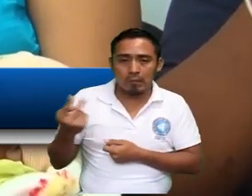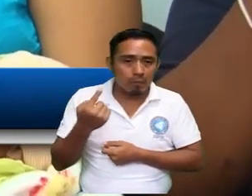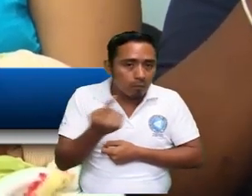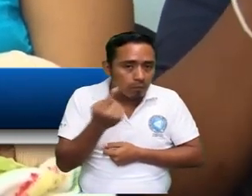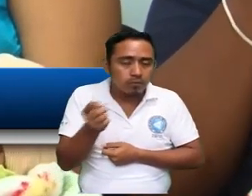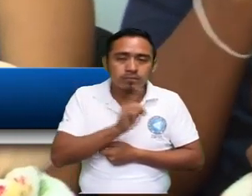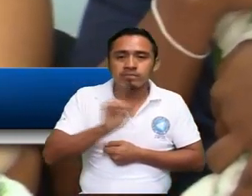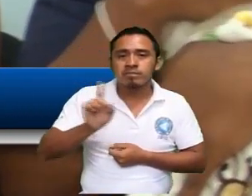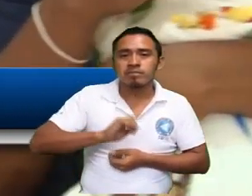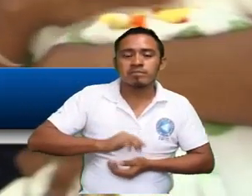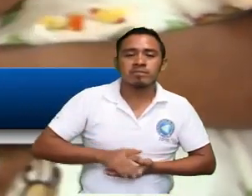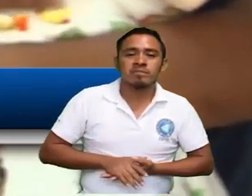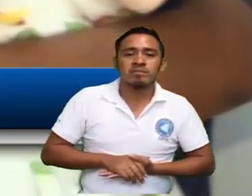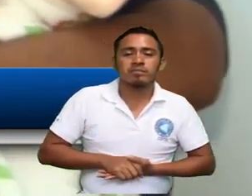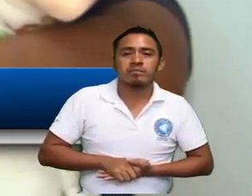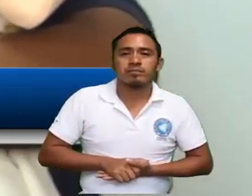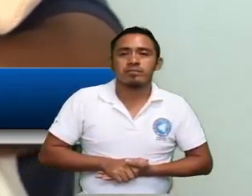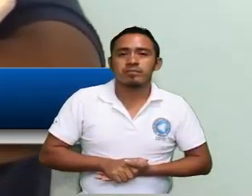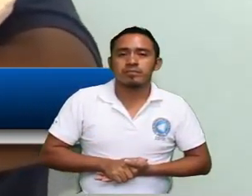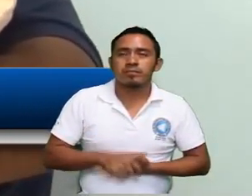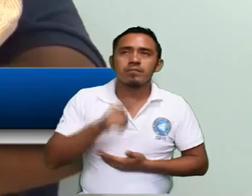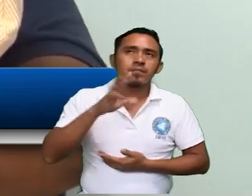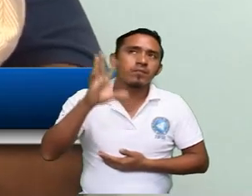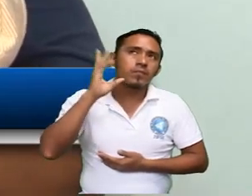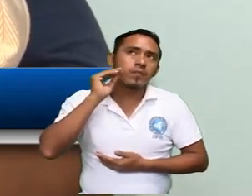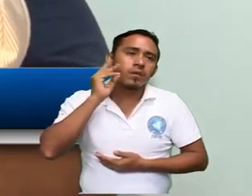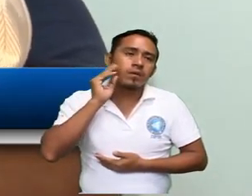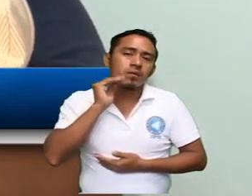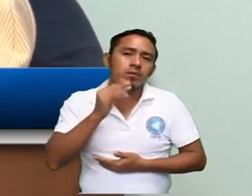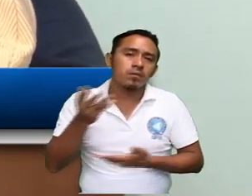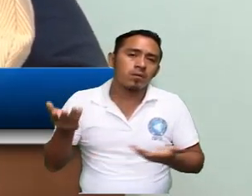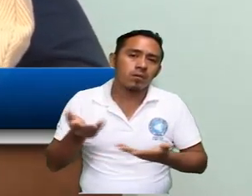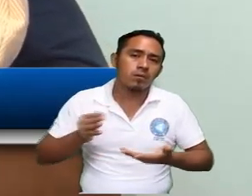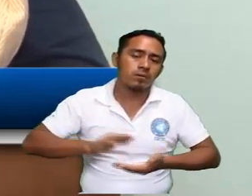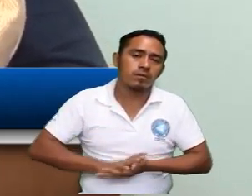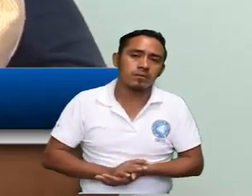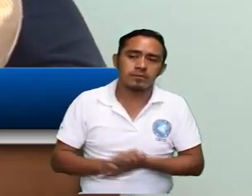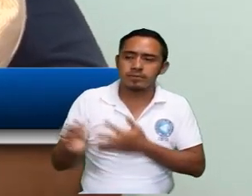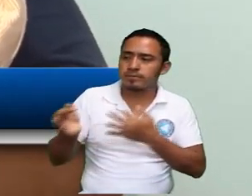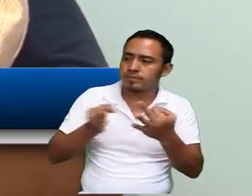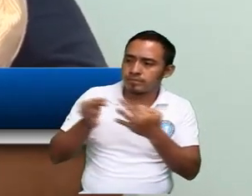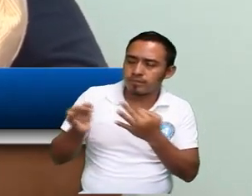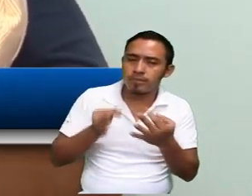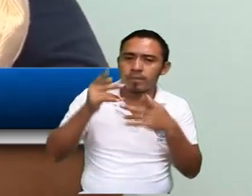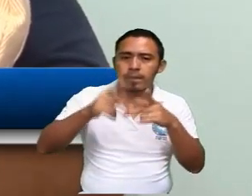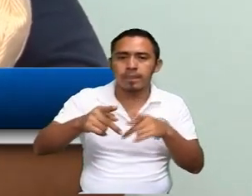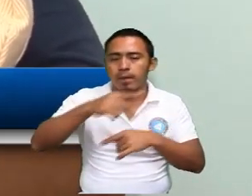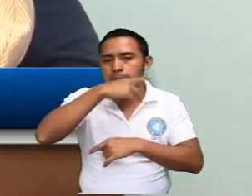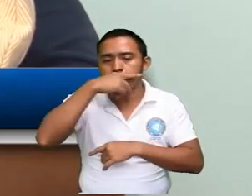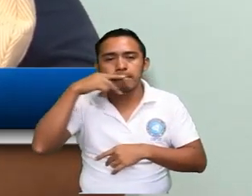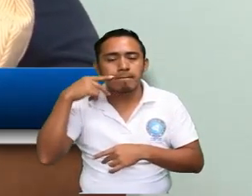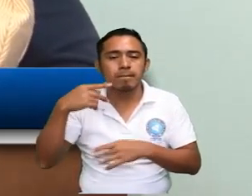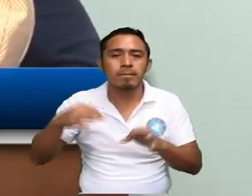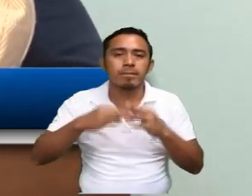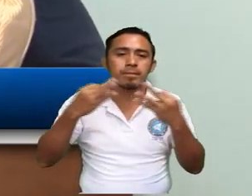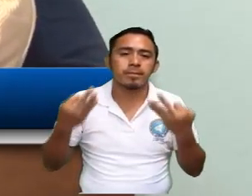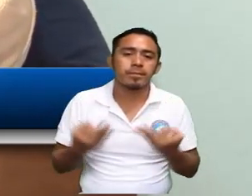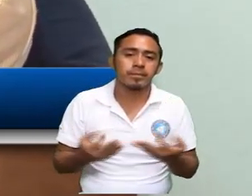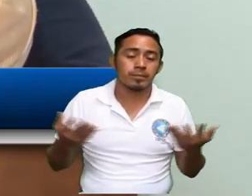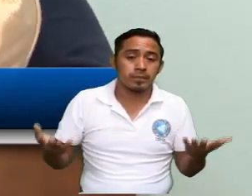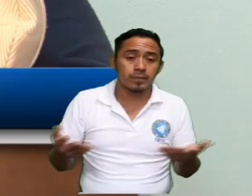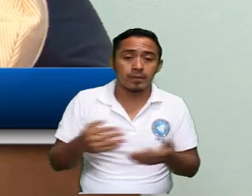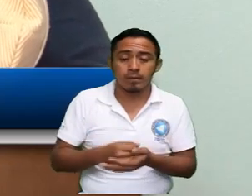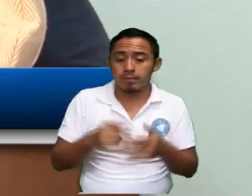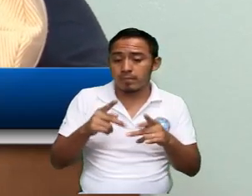ellos. Ahora, conforme a tu experiencia, ¿qué le puedes decir vos a, lo, a esos padres de familia, a